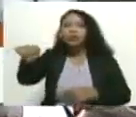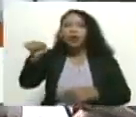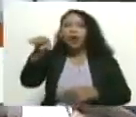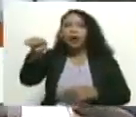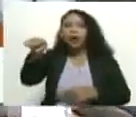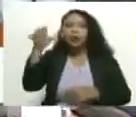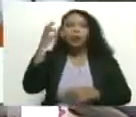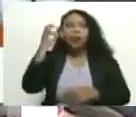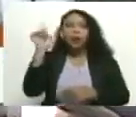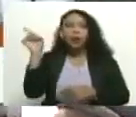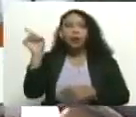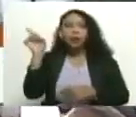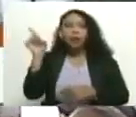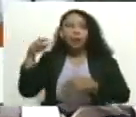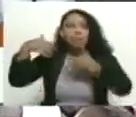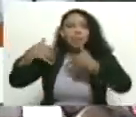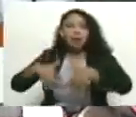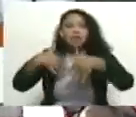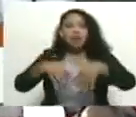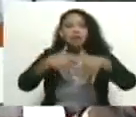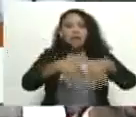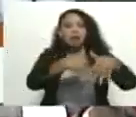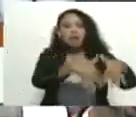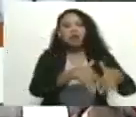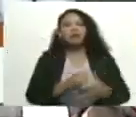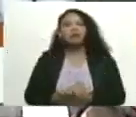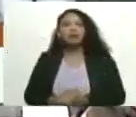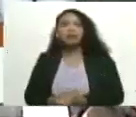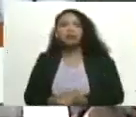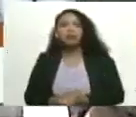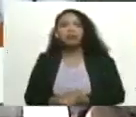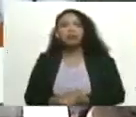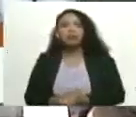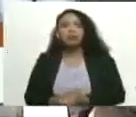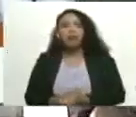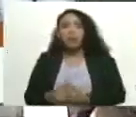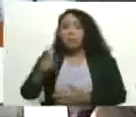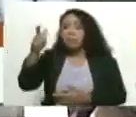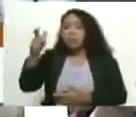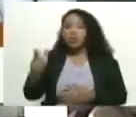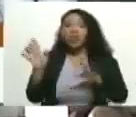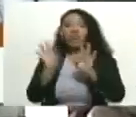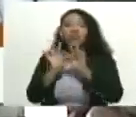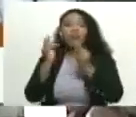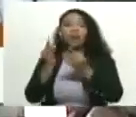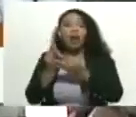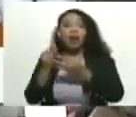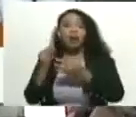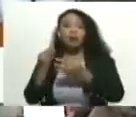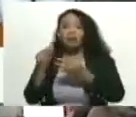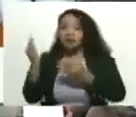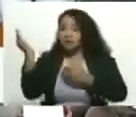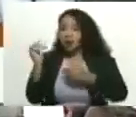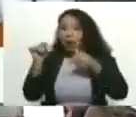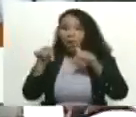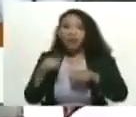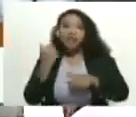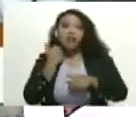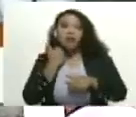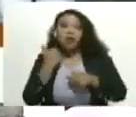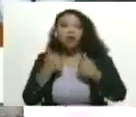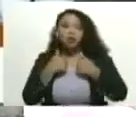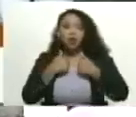estaba. Y ella estaba marchando aquí. O alguien que tiene un familiar enfermo y se vino para acá porque yo tengo